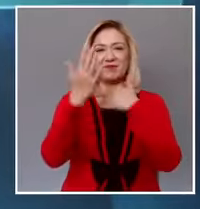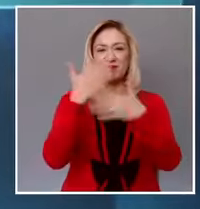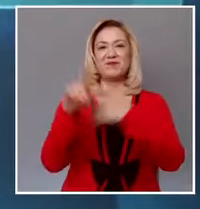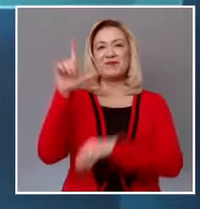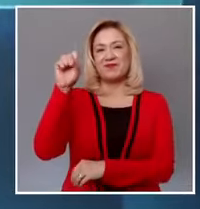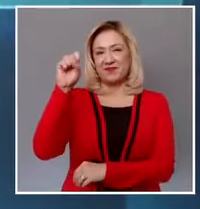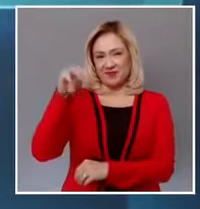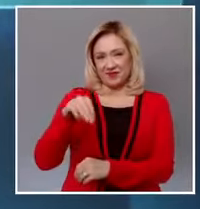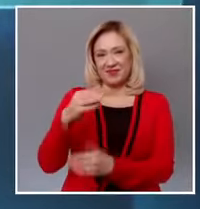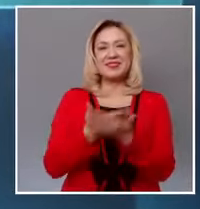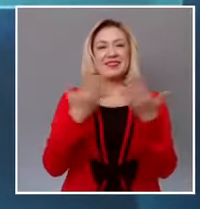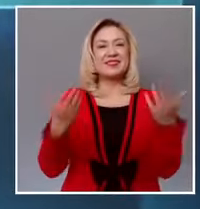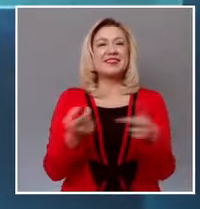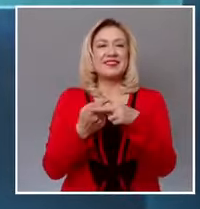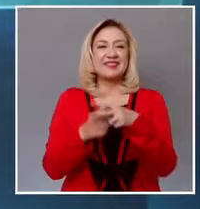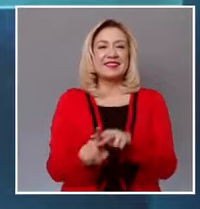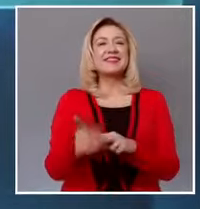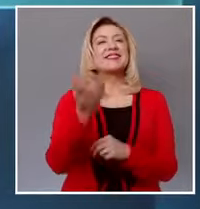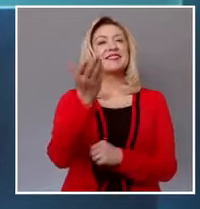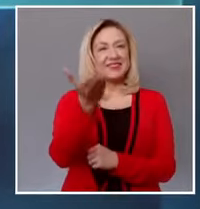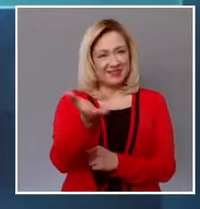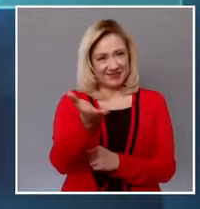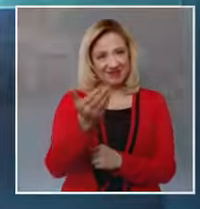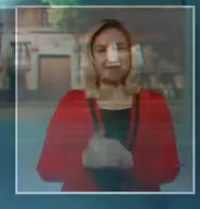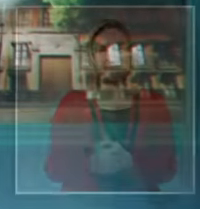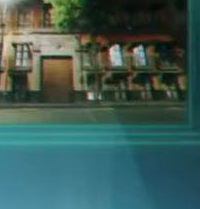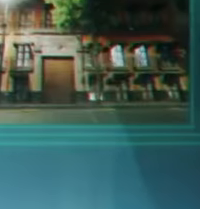sí, estamos todos listos, comenzamos.